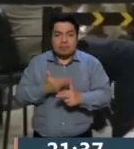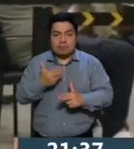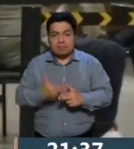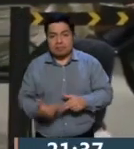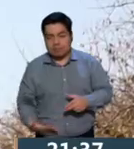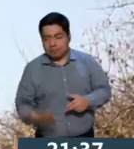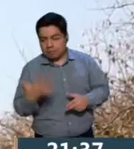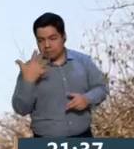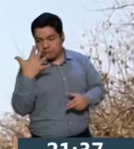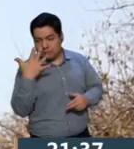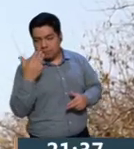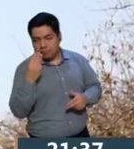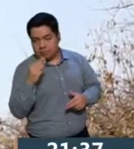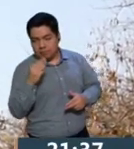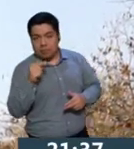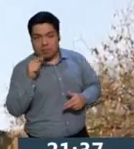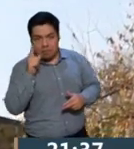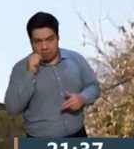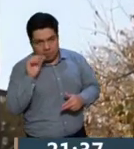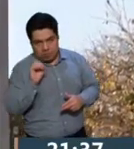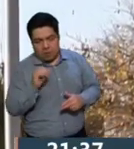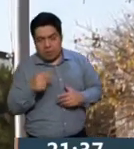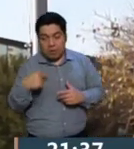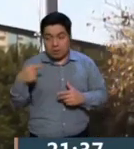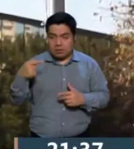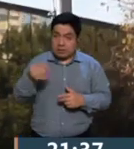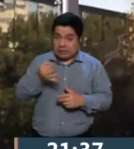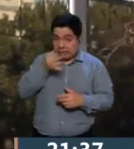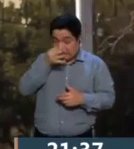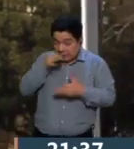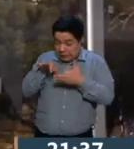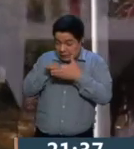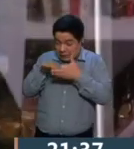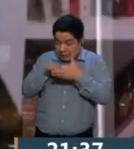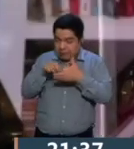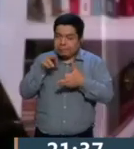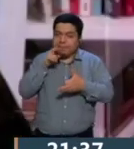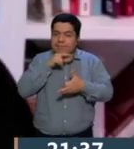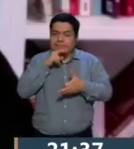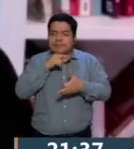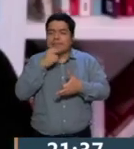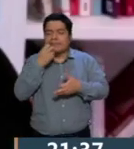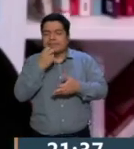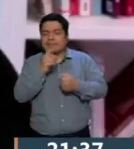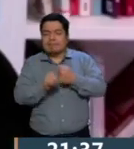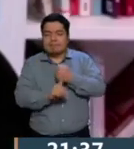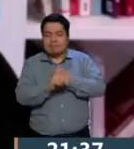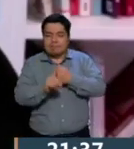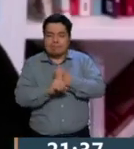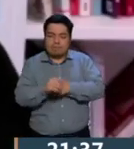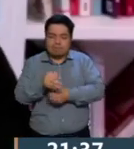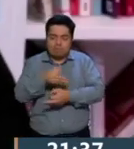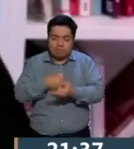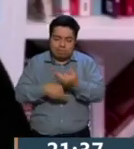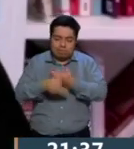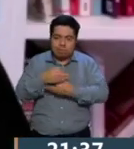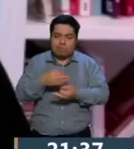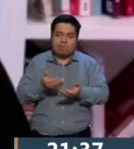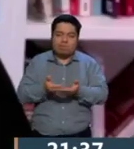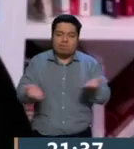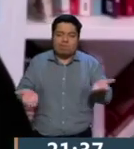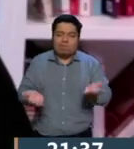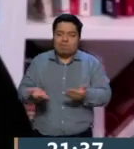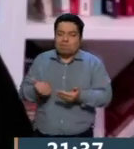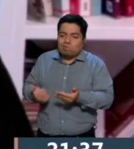mayo, o sea que tampoco es para mañana, pero mejor que se apuren porque ya sabes que eso fue parte del problema, que todo esto se dio en